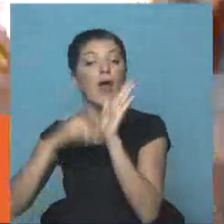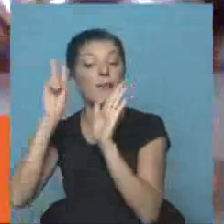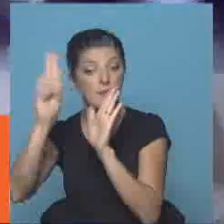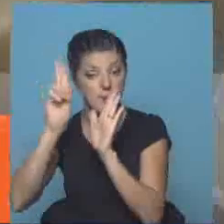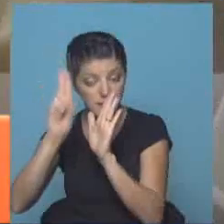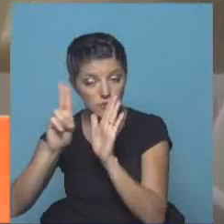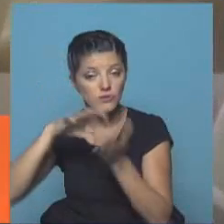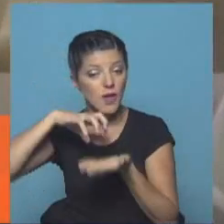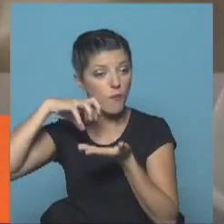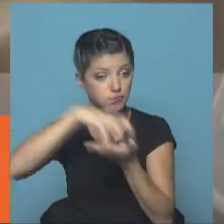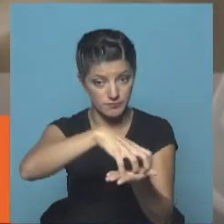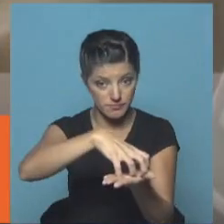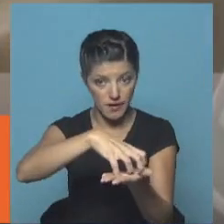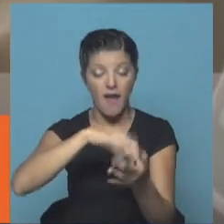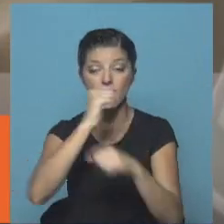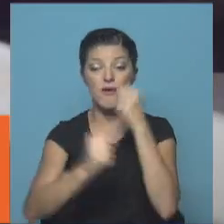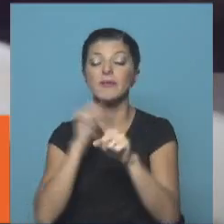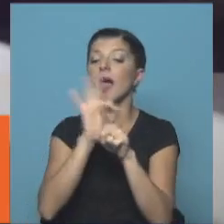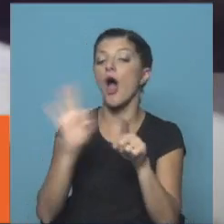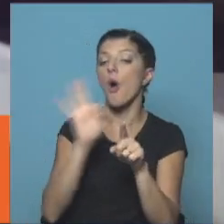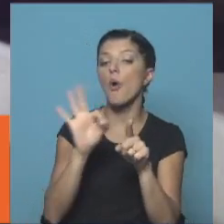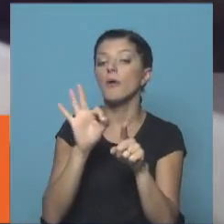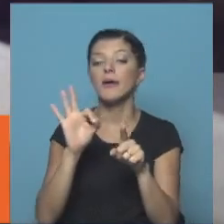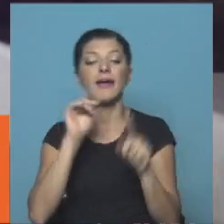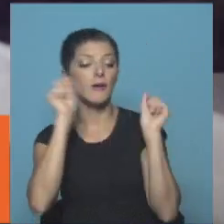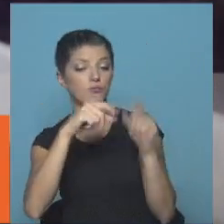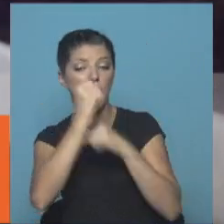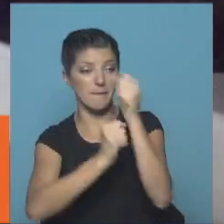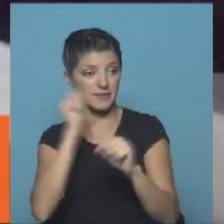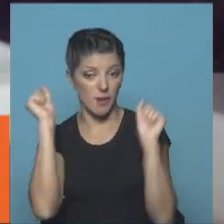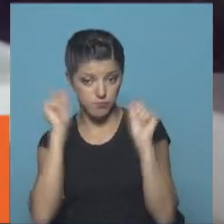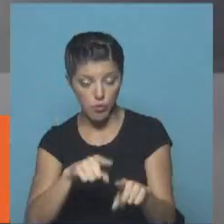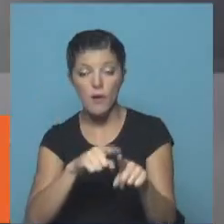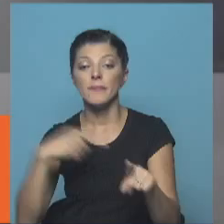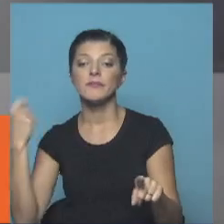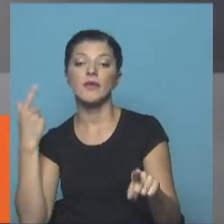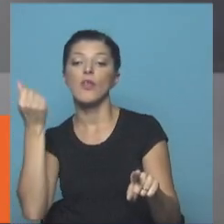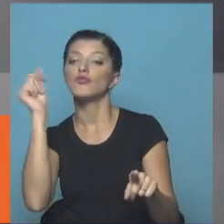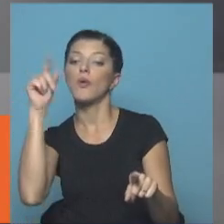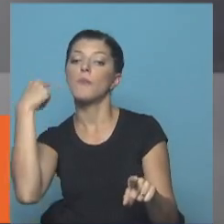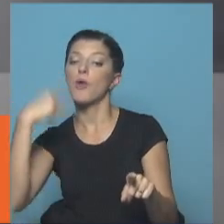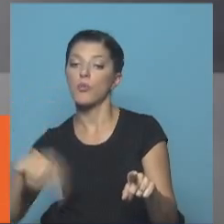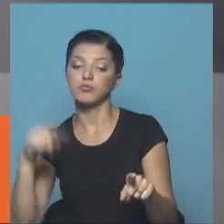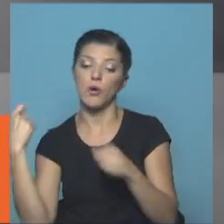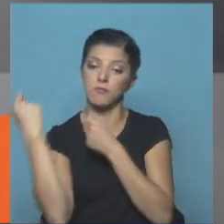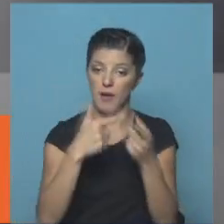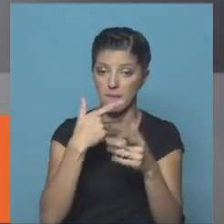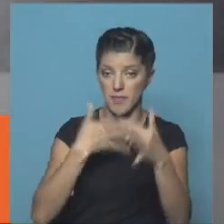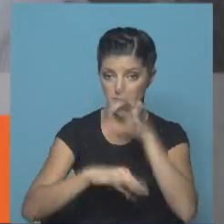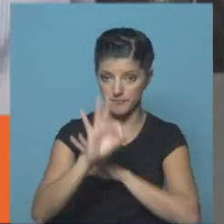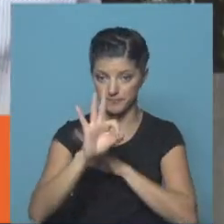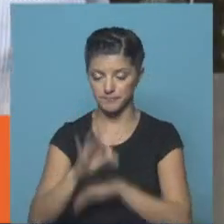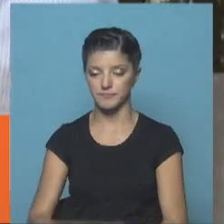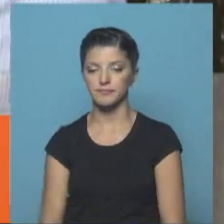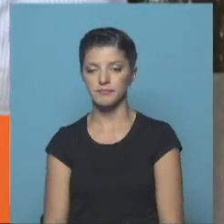instala una fábrica en el país o resigna en capitales locales el negocio de la importación del producto patentado. La discusión